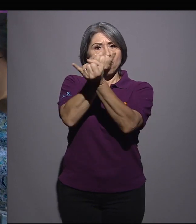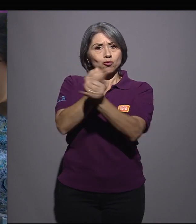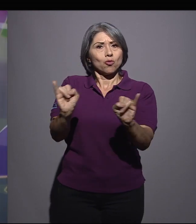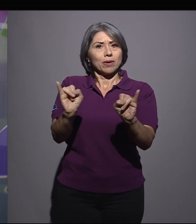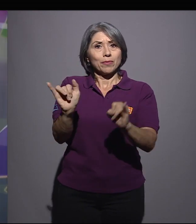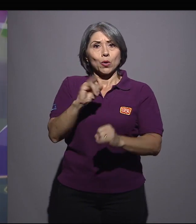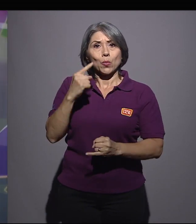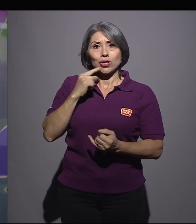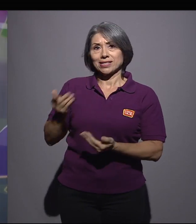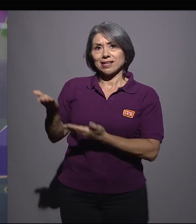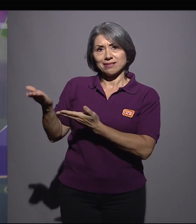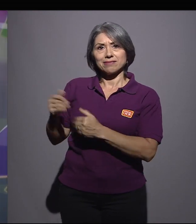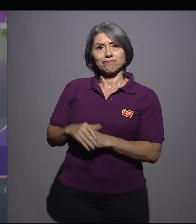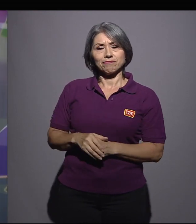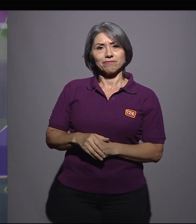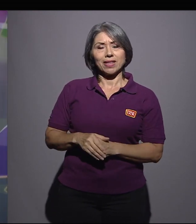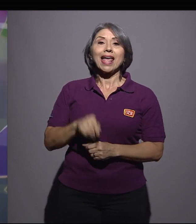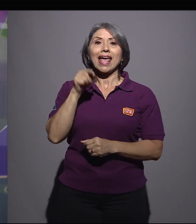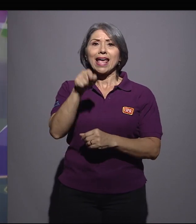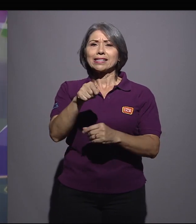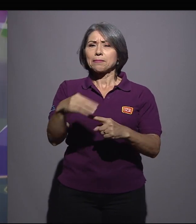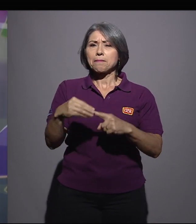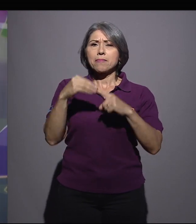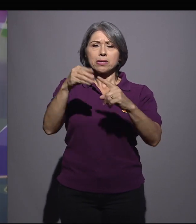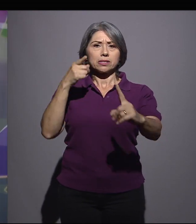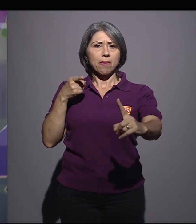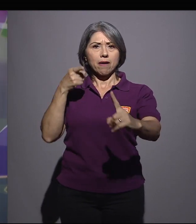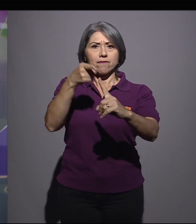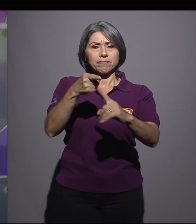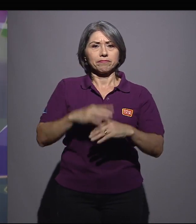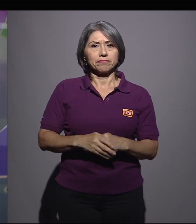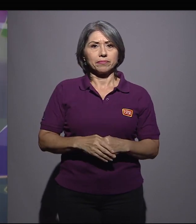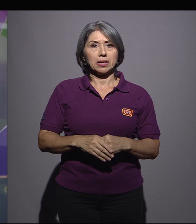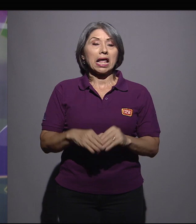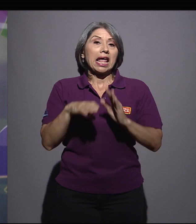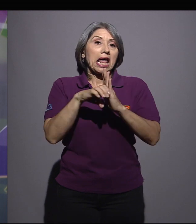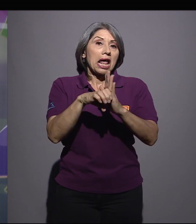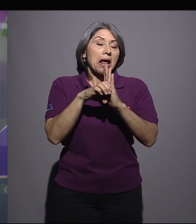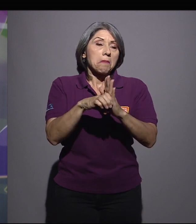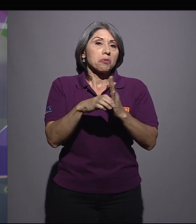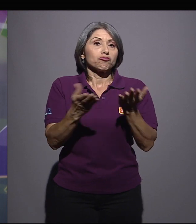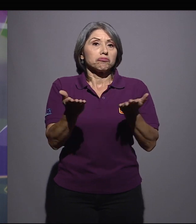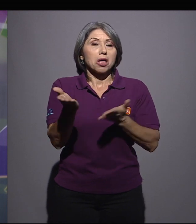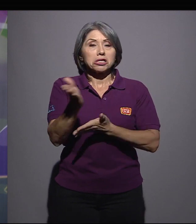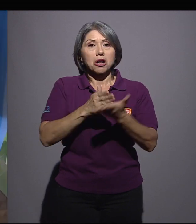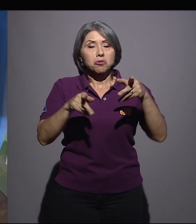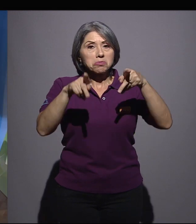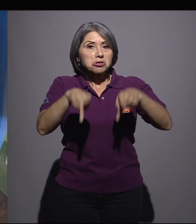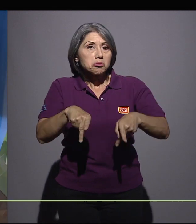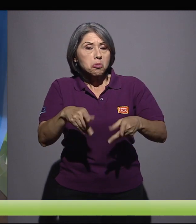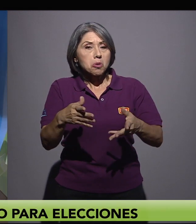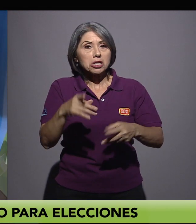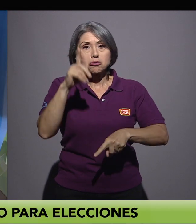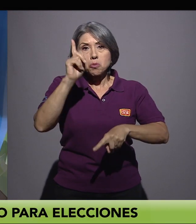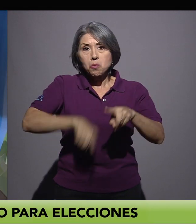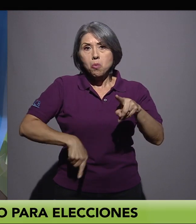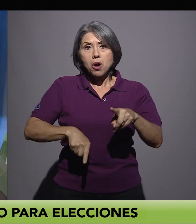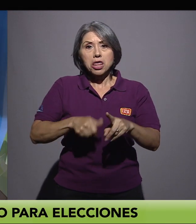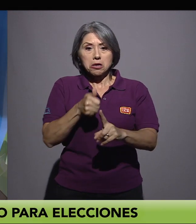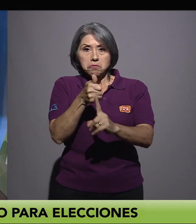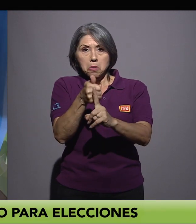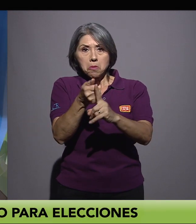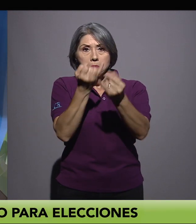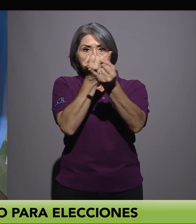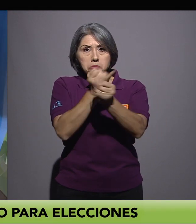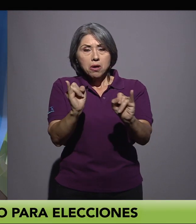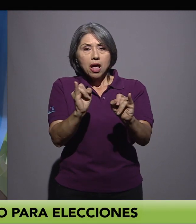decía bien Yaslin, ese es el fin primordial, ¿verdad?, y ya en aquellos casos donde por sus condiciones no puedan ejercerlo de esa forma,